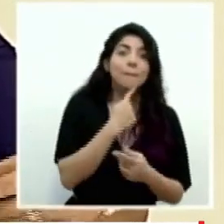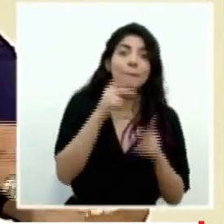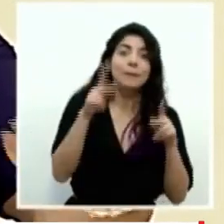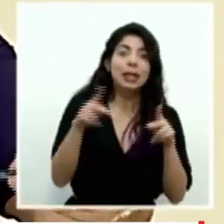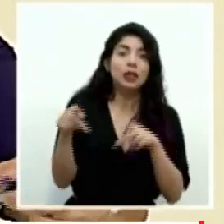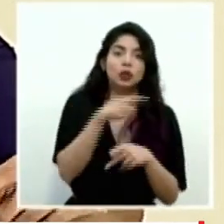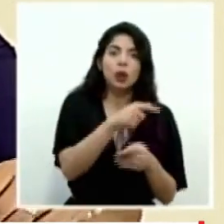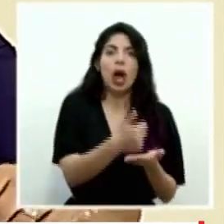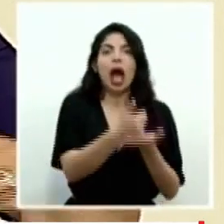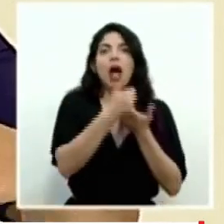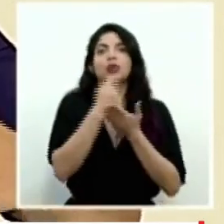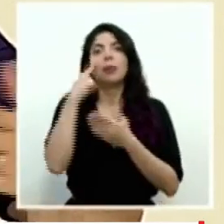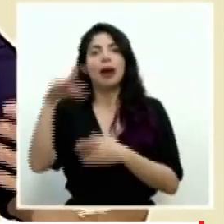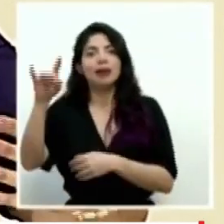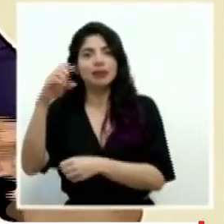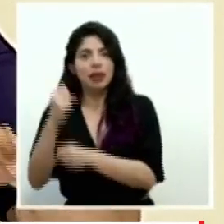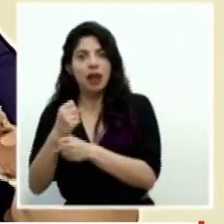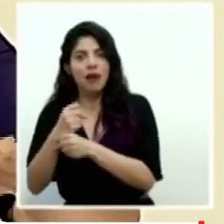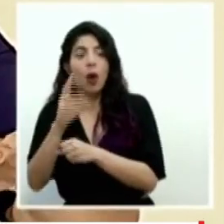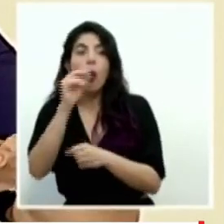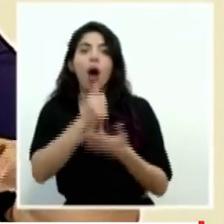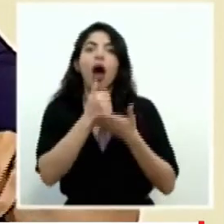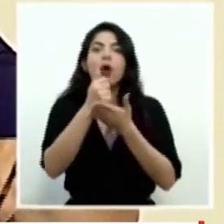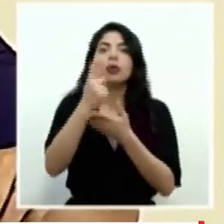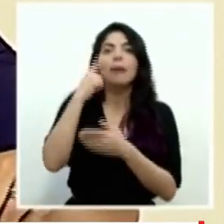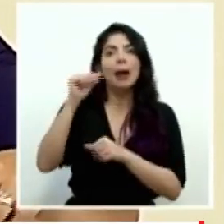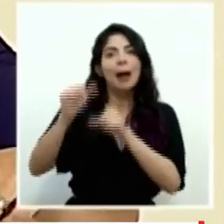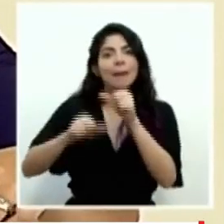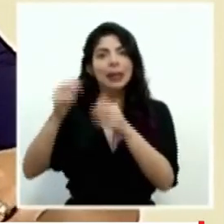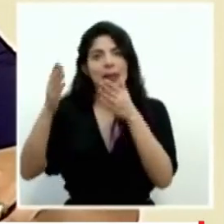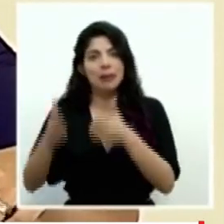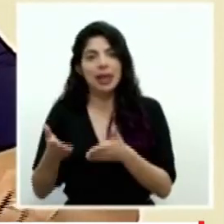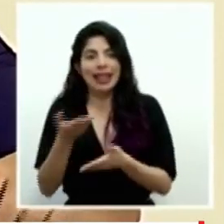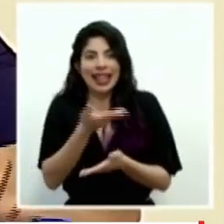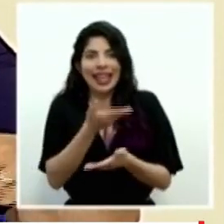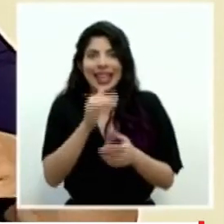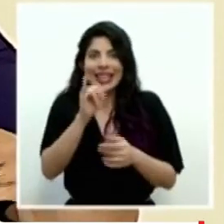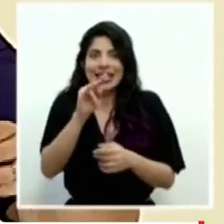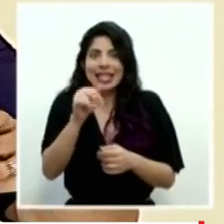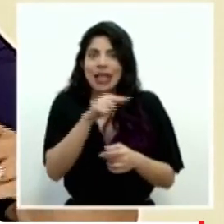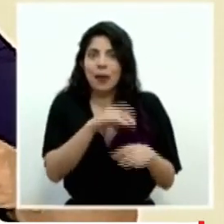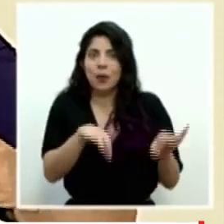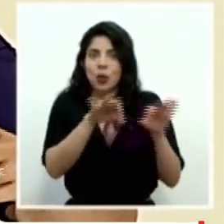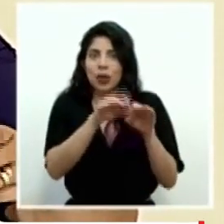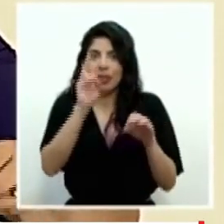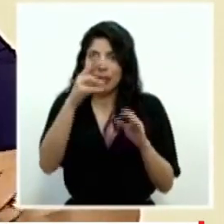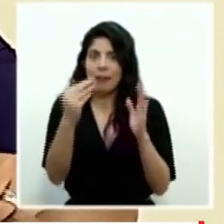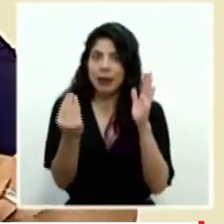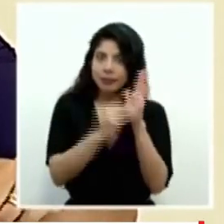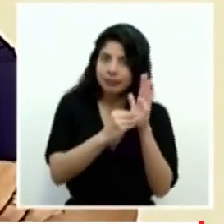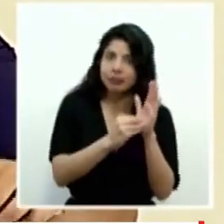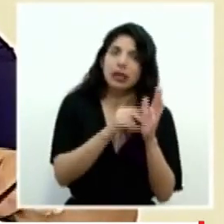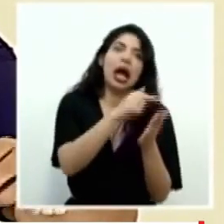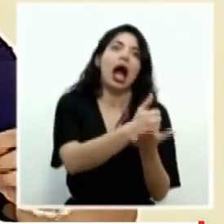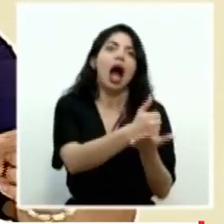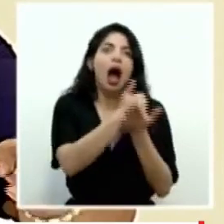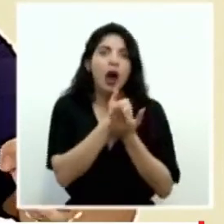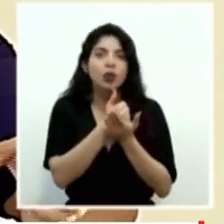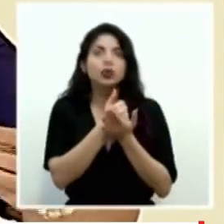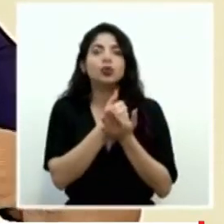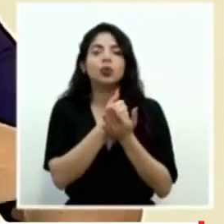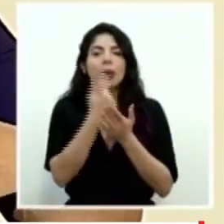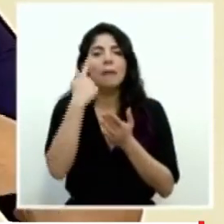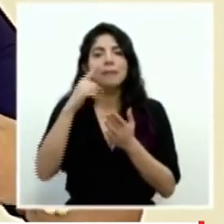personas a emplear o emprender, y ahí está ese tema en materia del INAH y que nos ayudaría también una